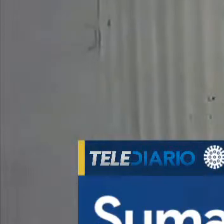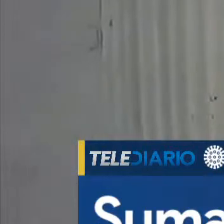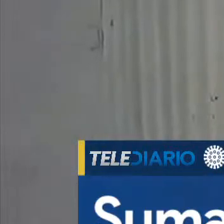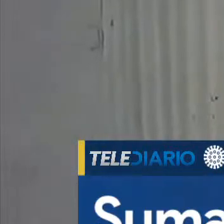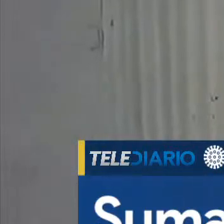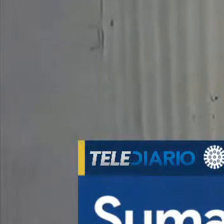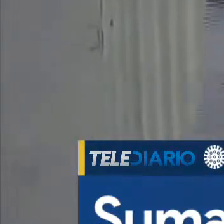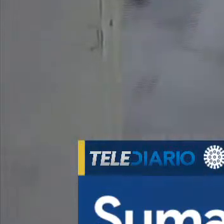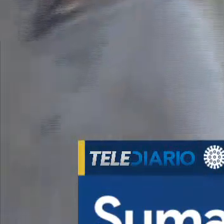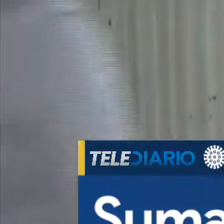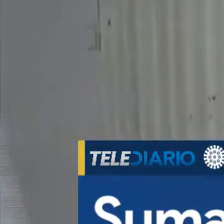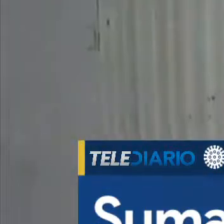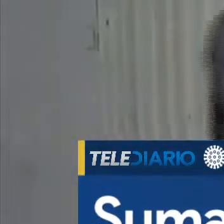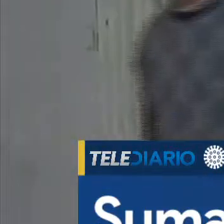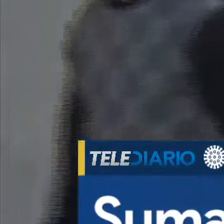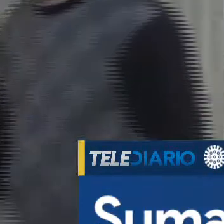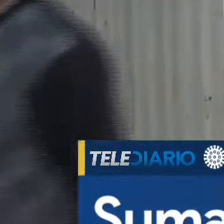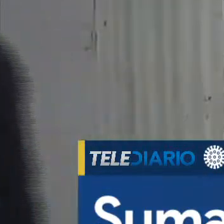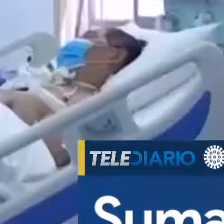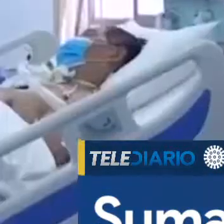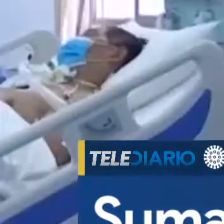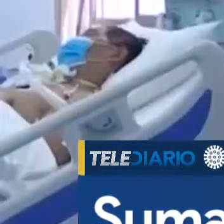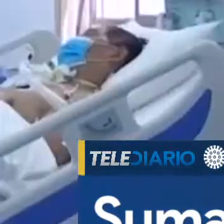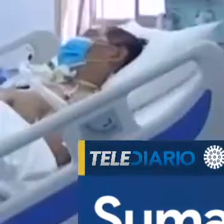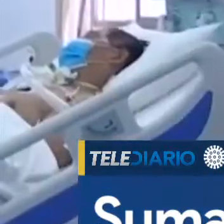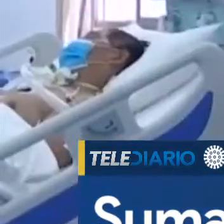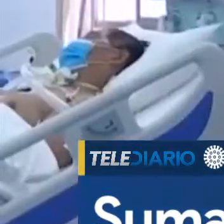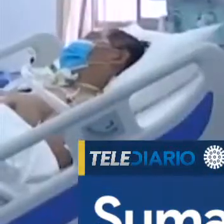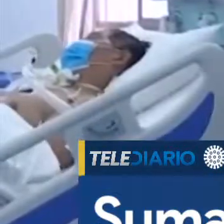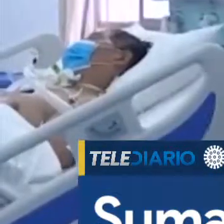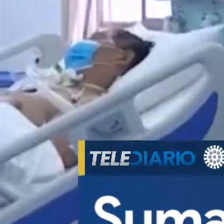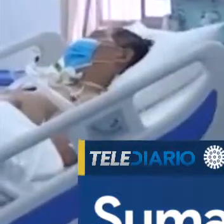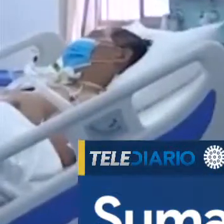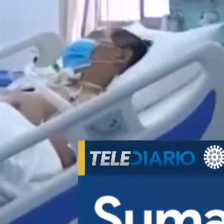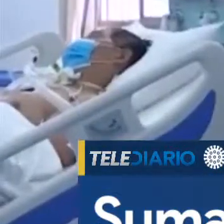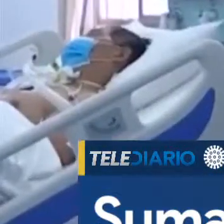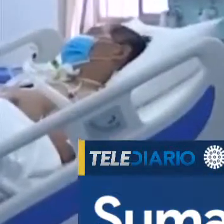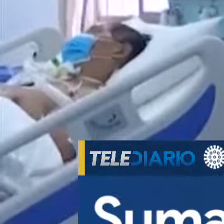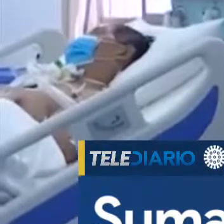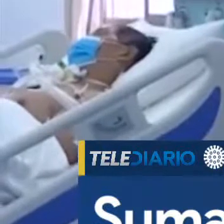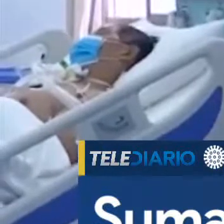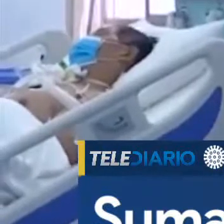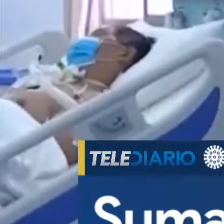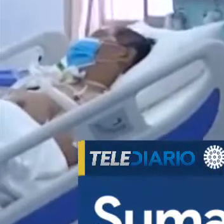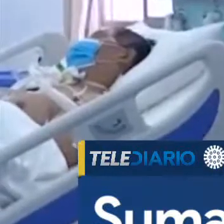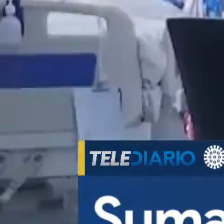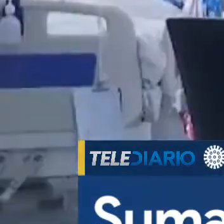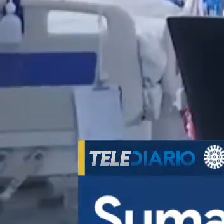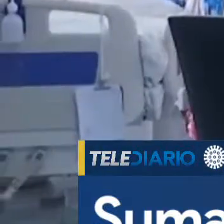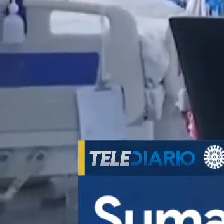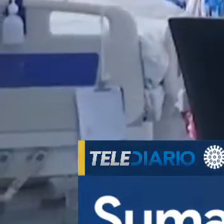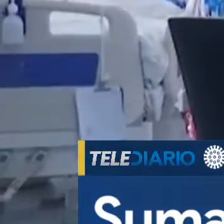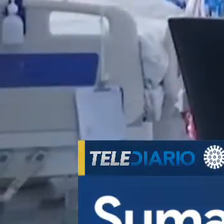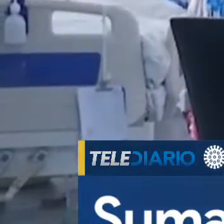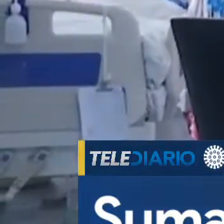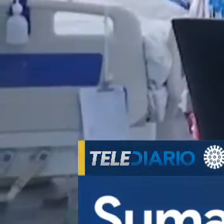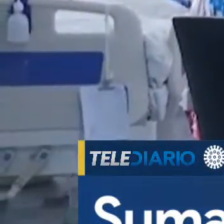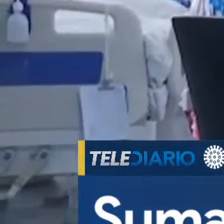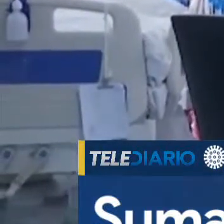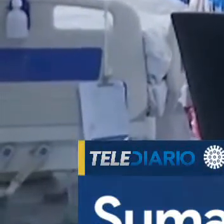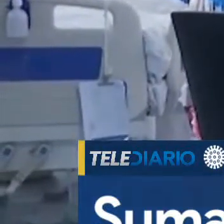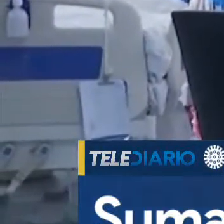que entre las 50 defunciones reportadas este domingo, una de ellas se trata de una joven de 37 años de edad que no presentaba ninguna